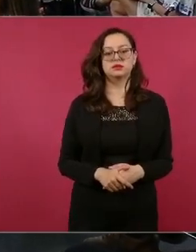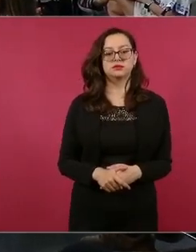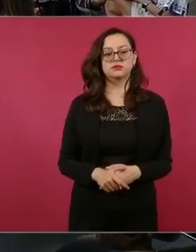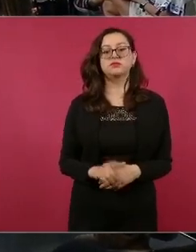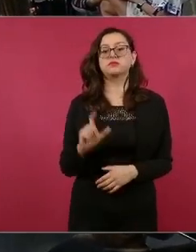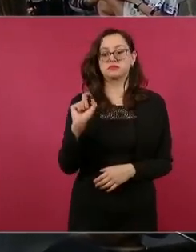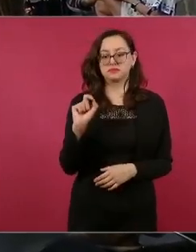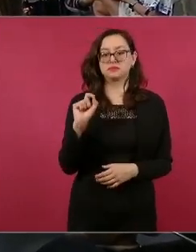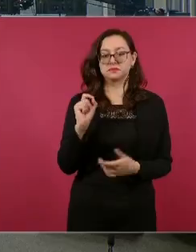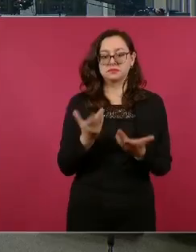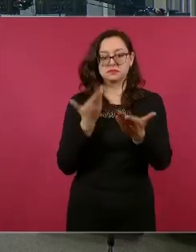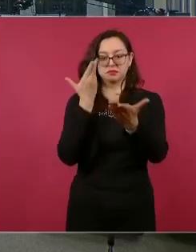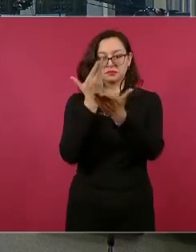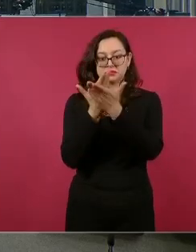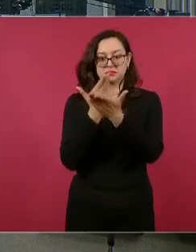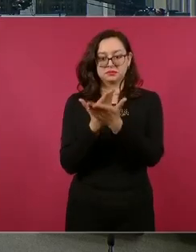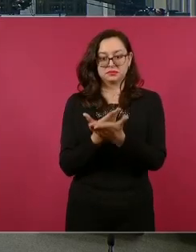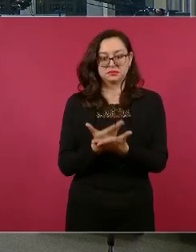son 20.